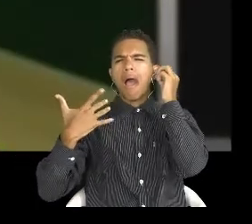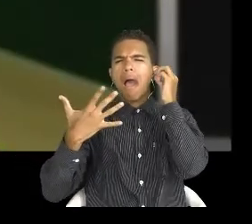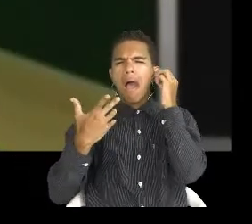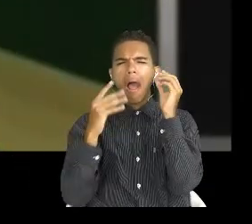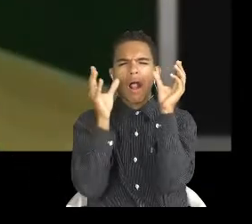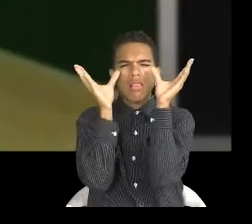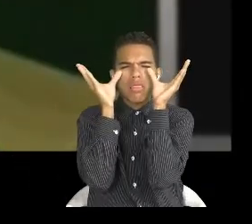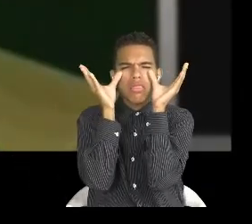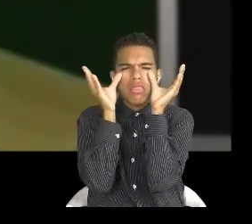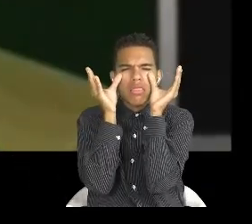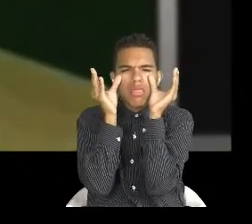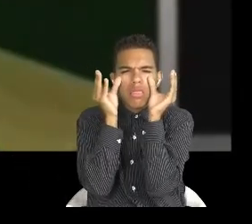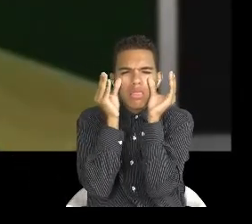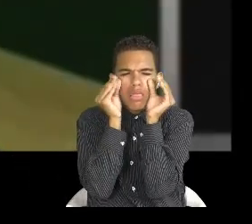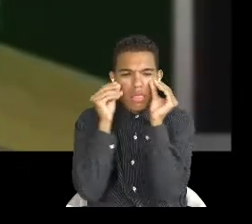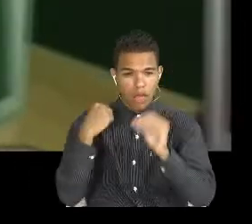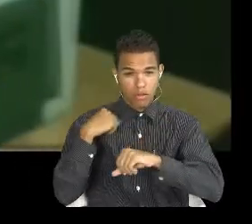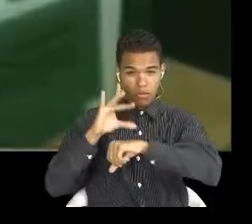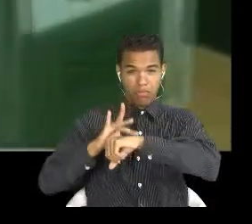ceguera.